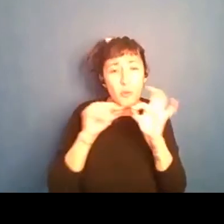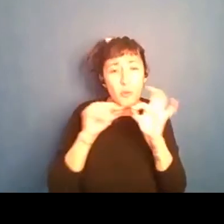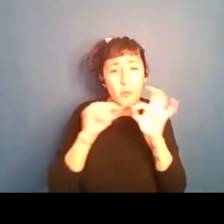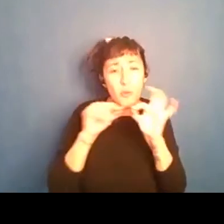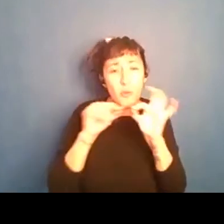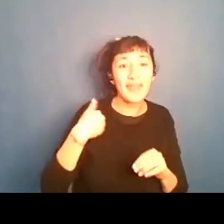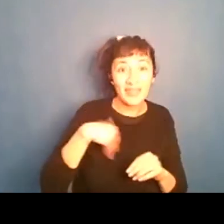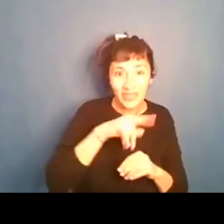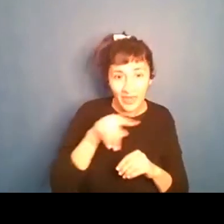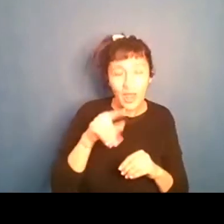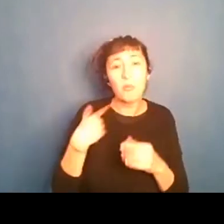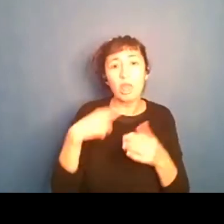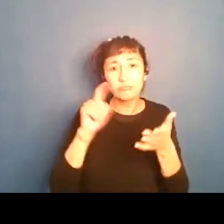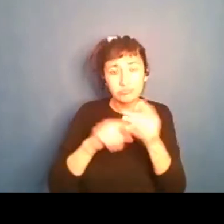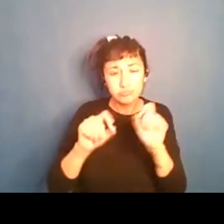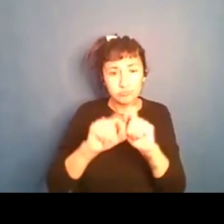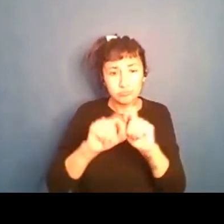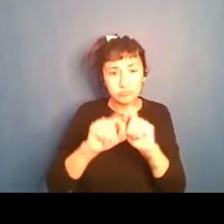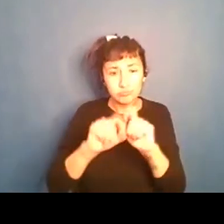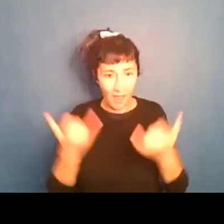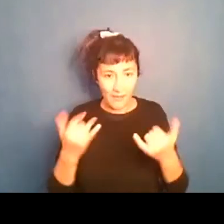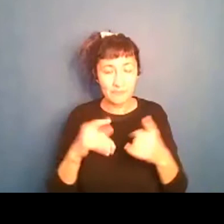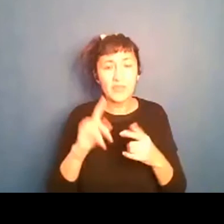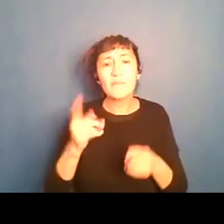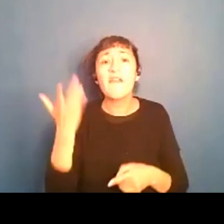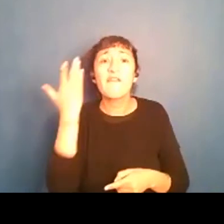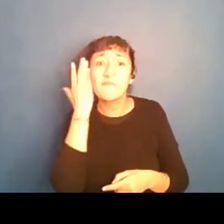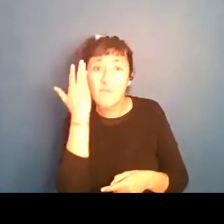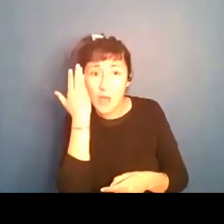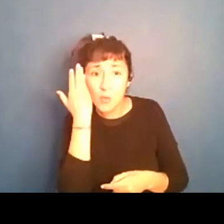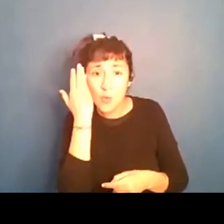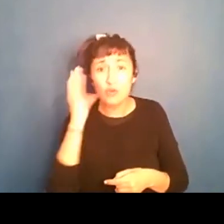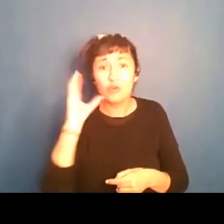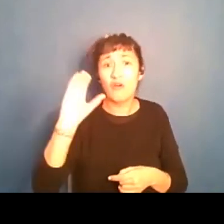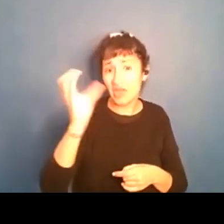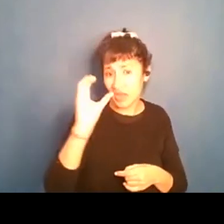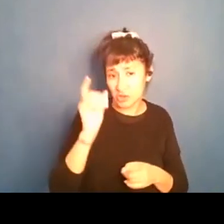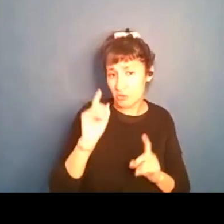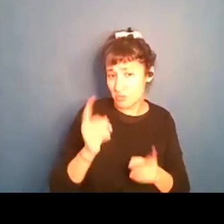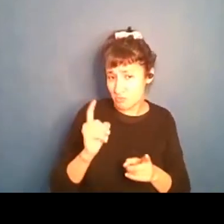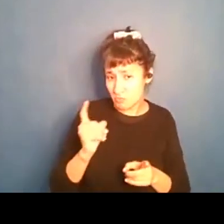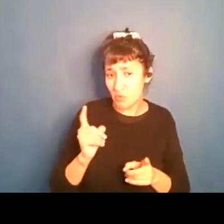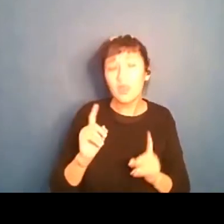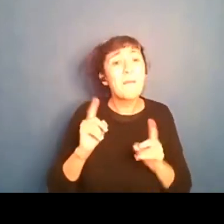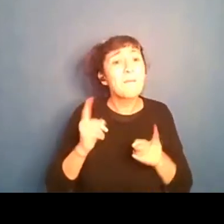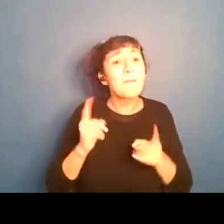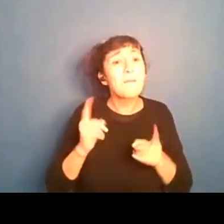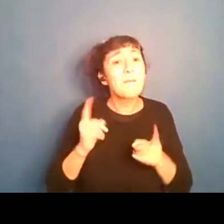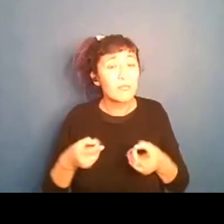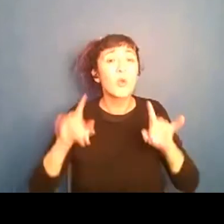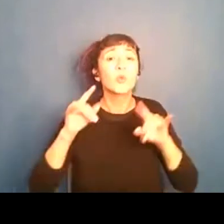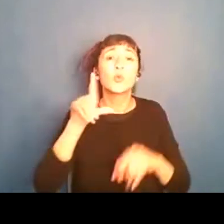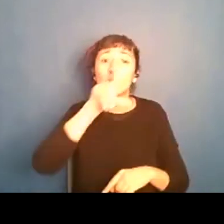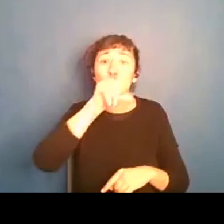vez Facebook, Confederación Argentina de Sordos, y también inclusive Twitter. Twitter